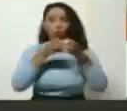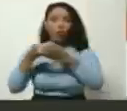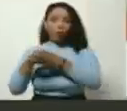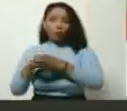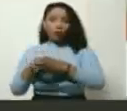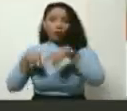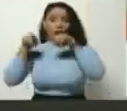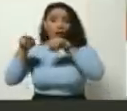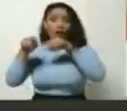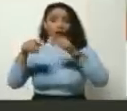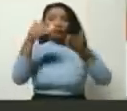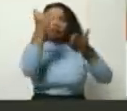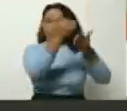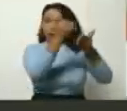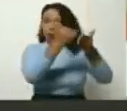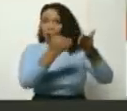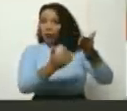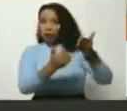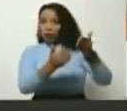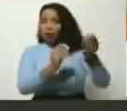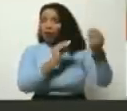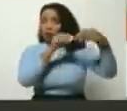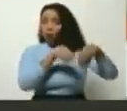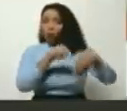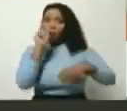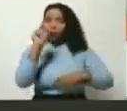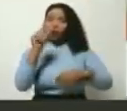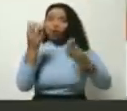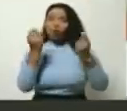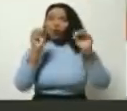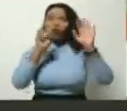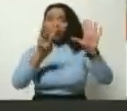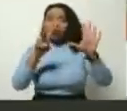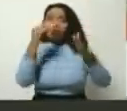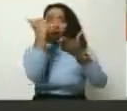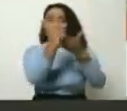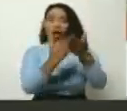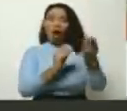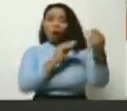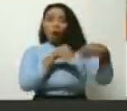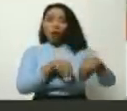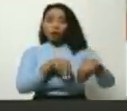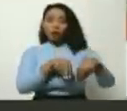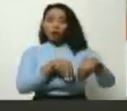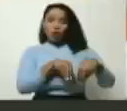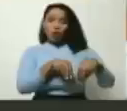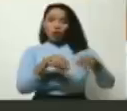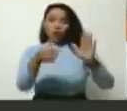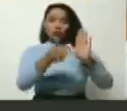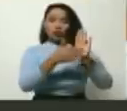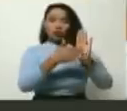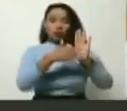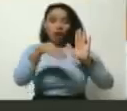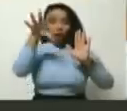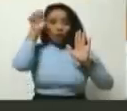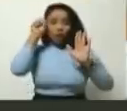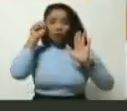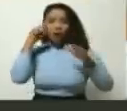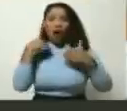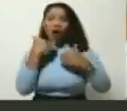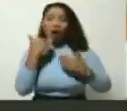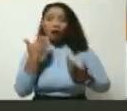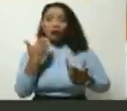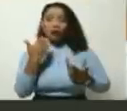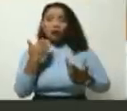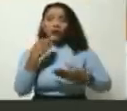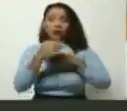En ese orden, en concordancia con el punto 7 de la agenda acordada y contenida en el memorando de entendimiento, se crea